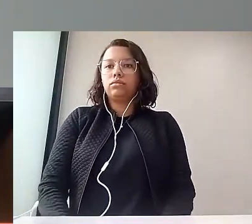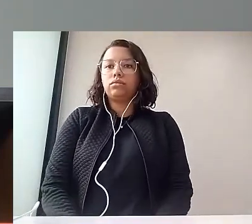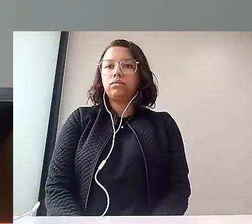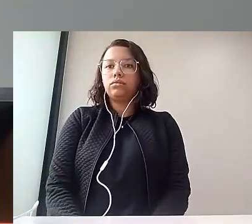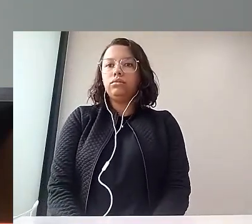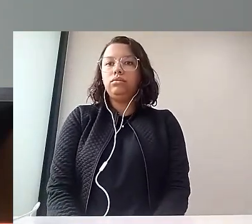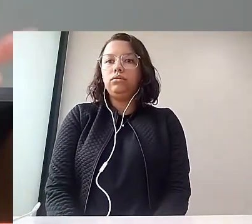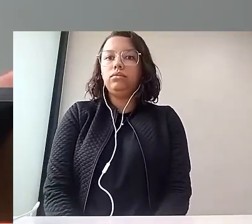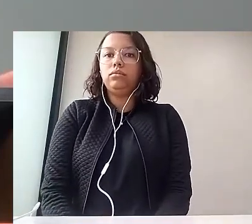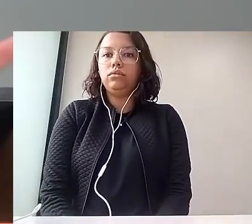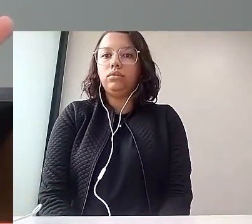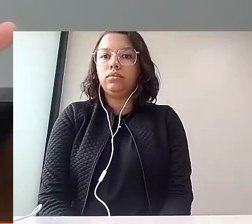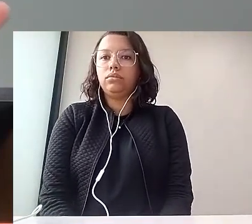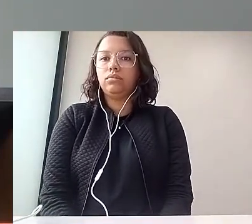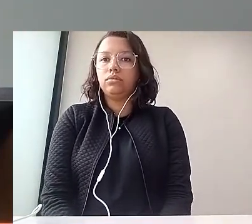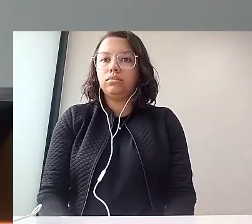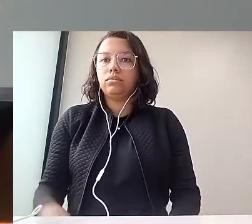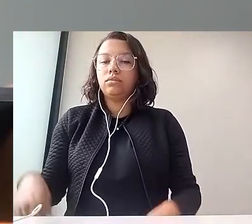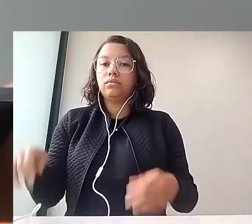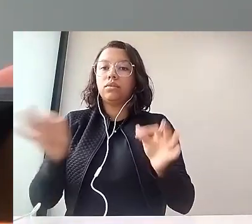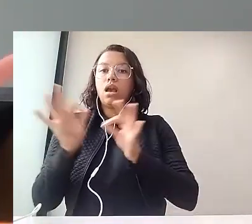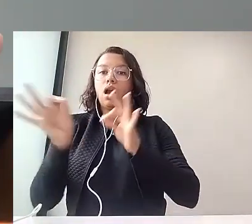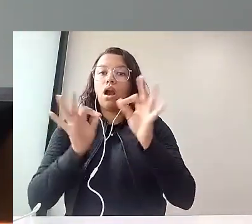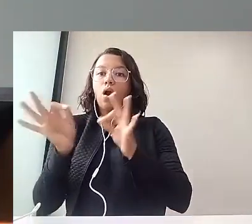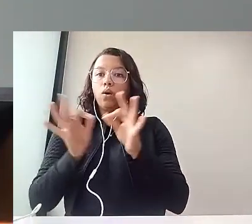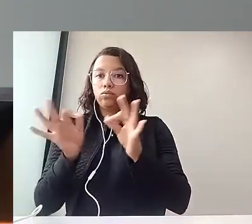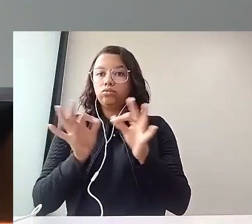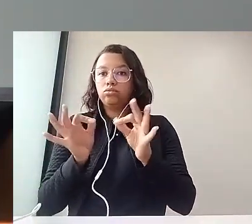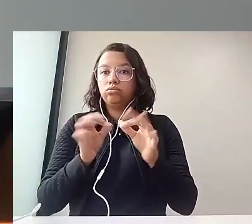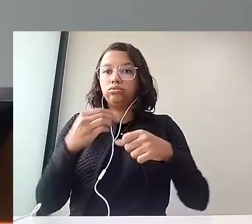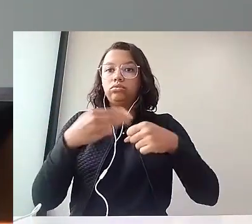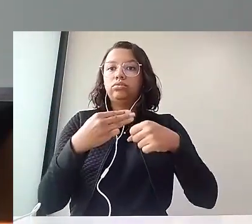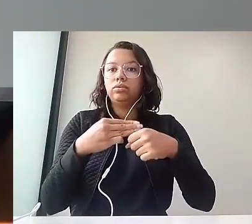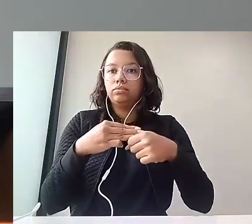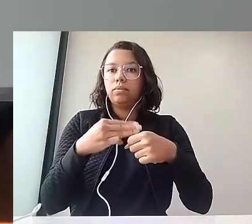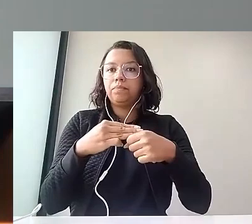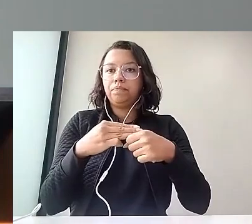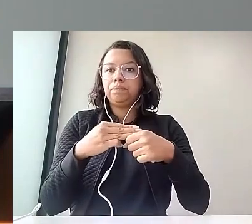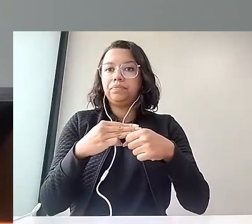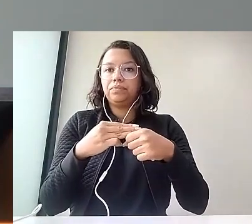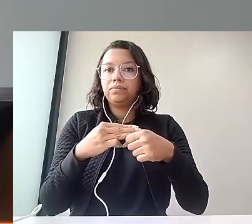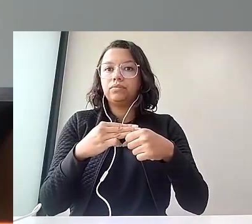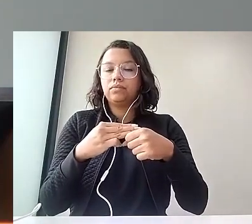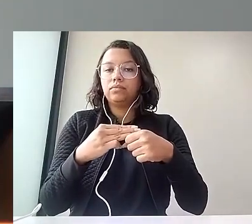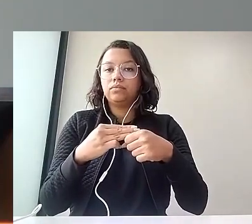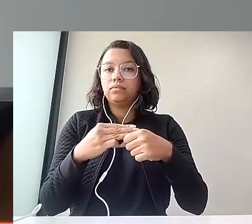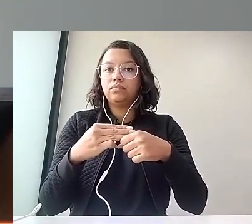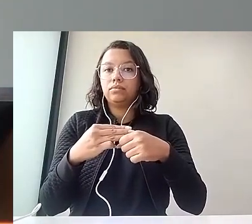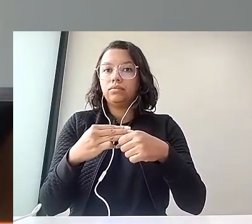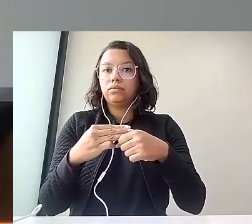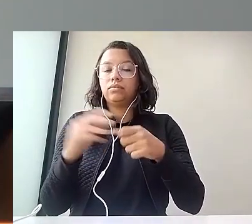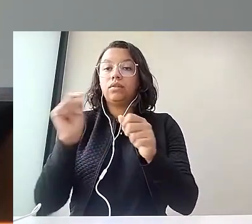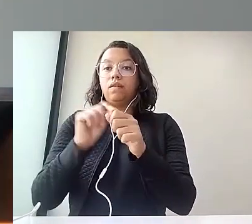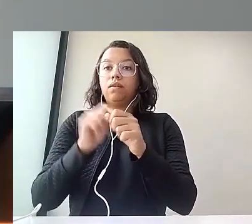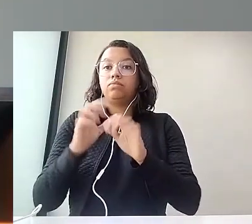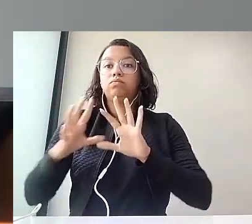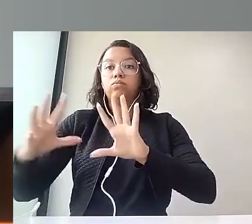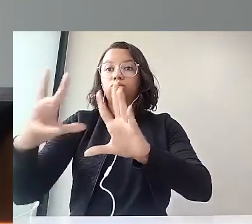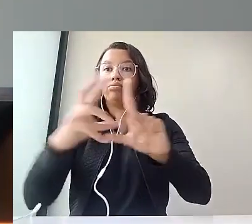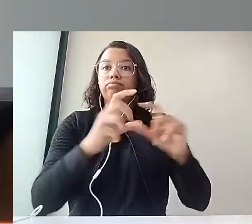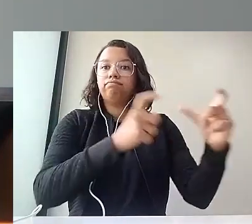legal, para reconstruir un orden municipal, para establecer los departamentos,